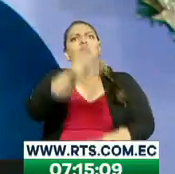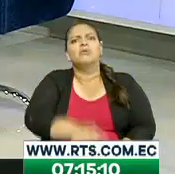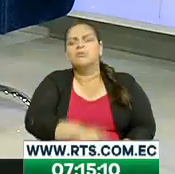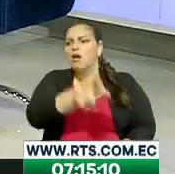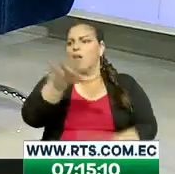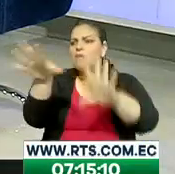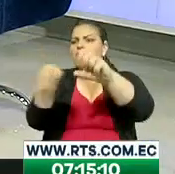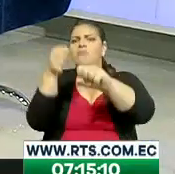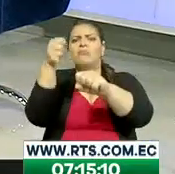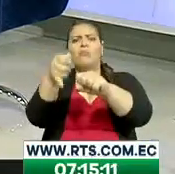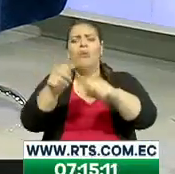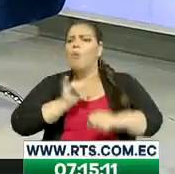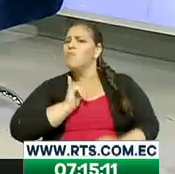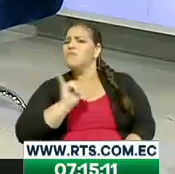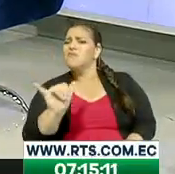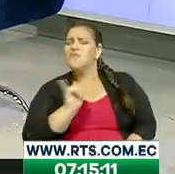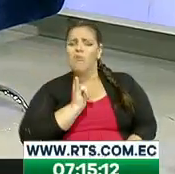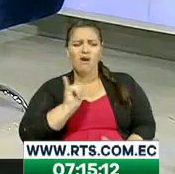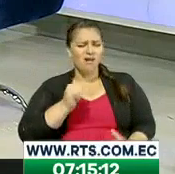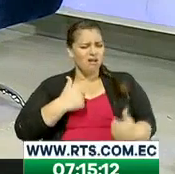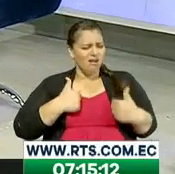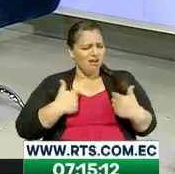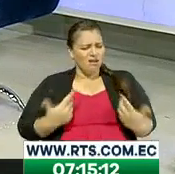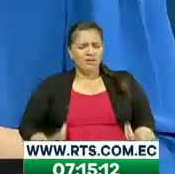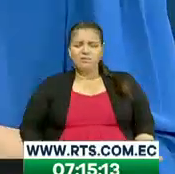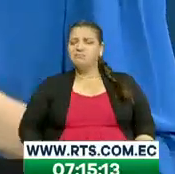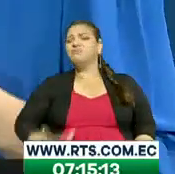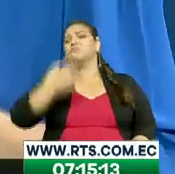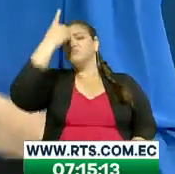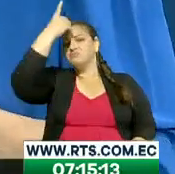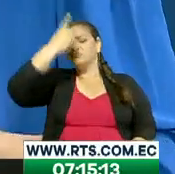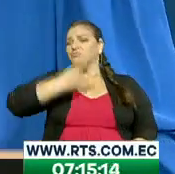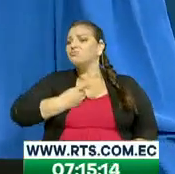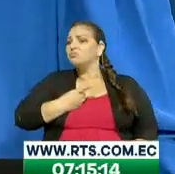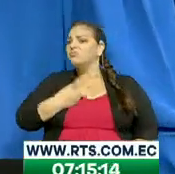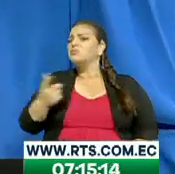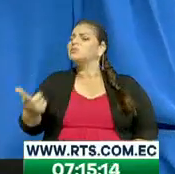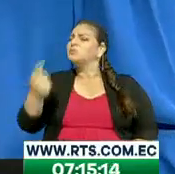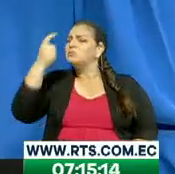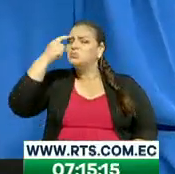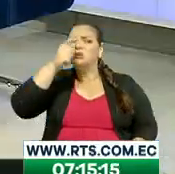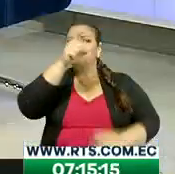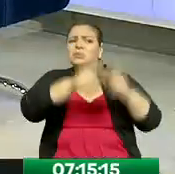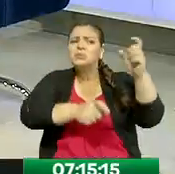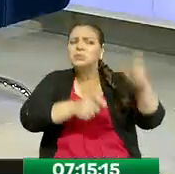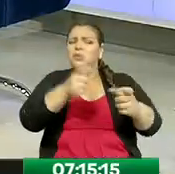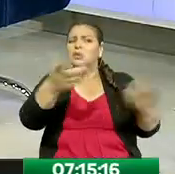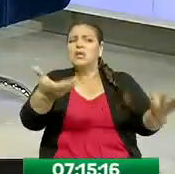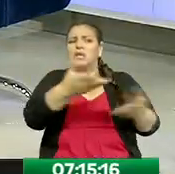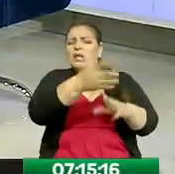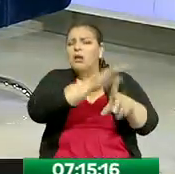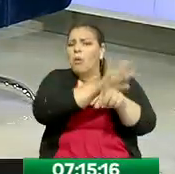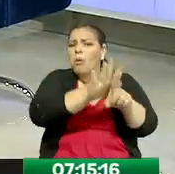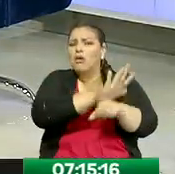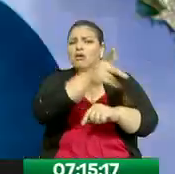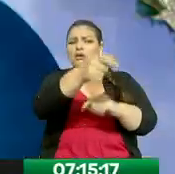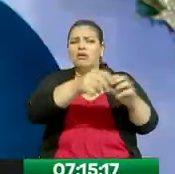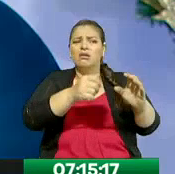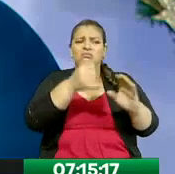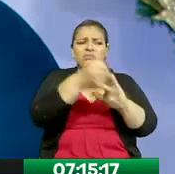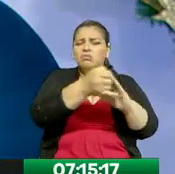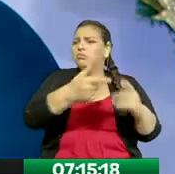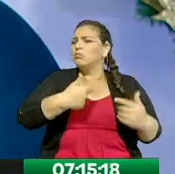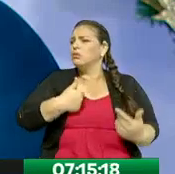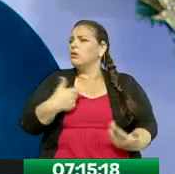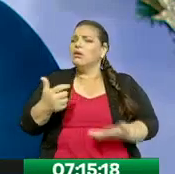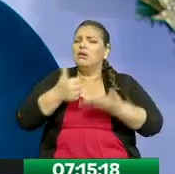voz. Paola, ¿de qué manera marcó su vida y la de su esposo este hecho en particular? Bueno, el abuso sexual deja cicatrices para toda